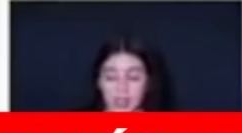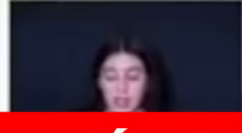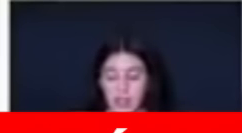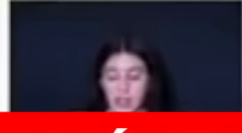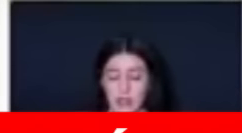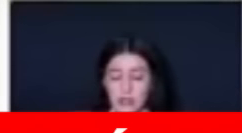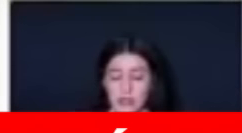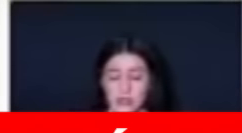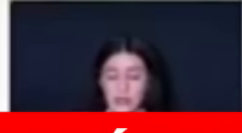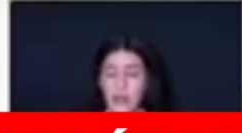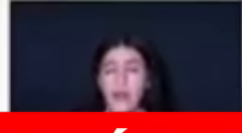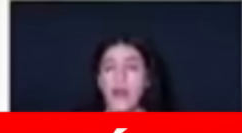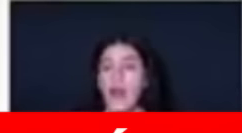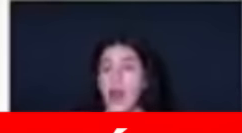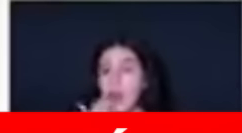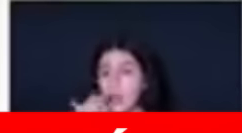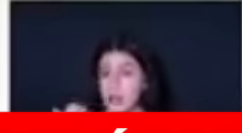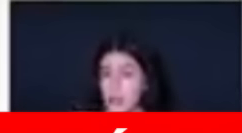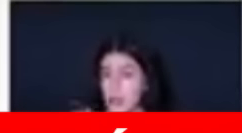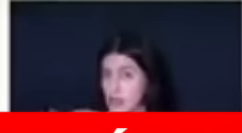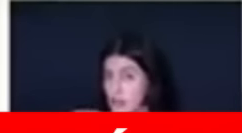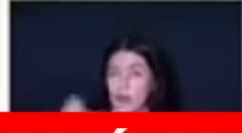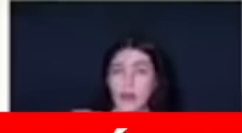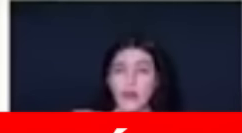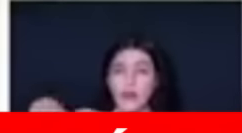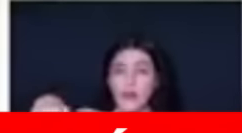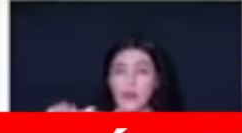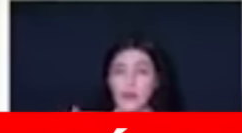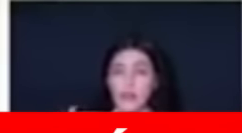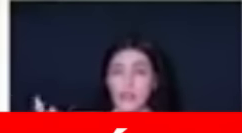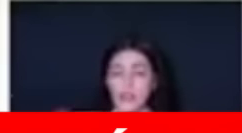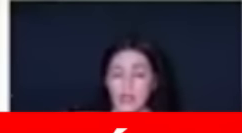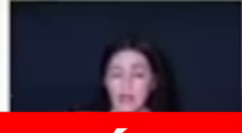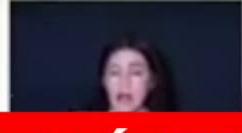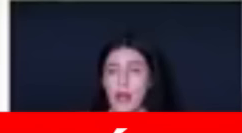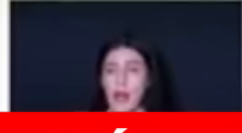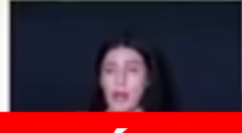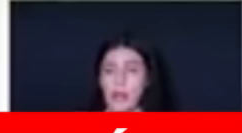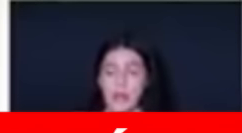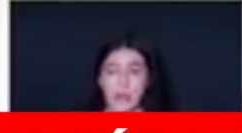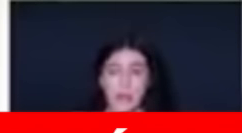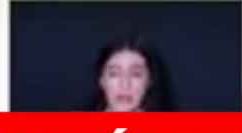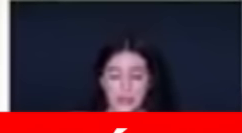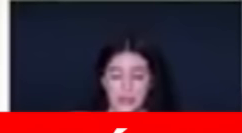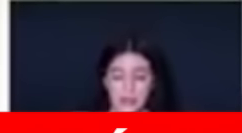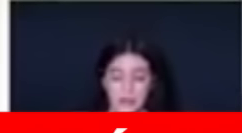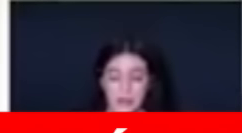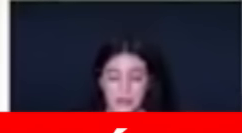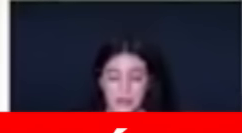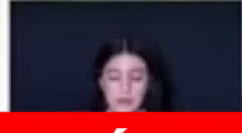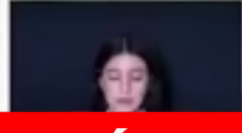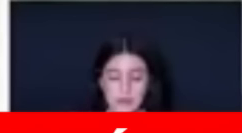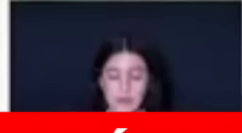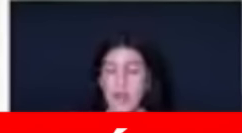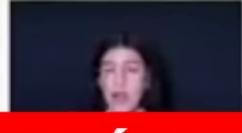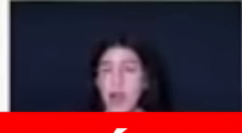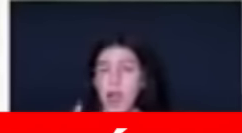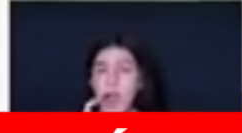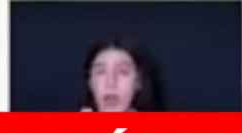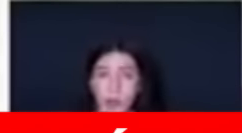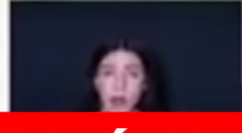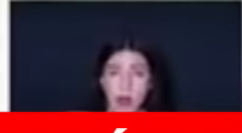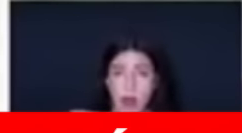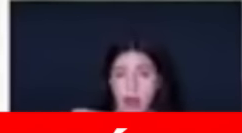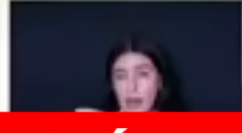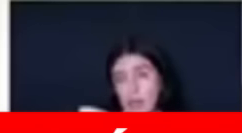olvidó. Nutrichihuahua, que sí atiende a la pobreza alimentaria sin clientelismos, agua potable